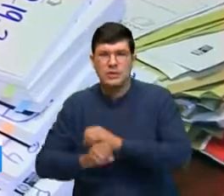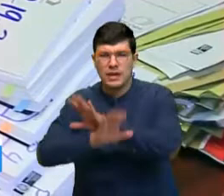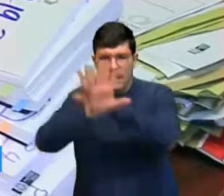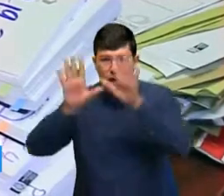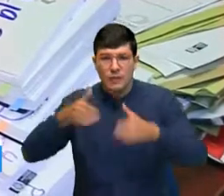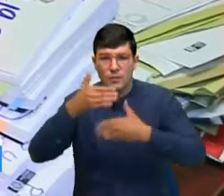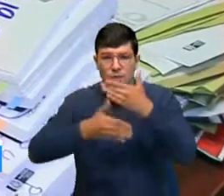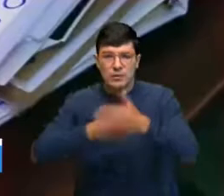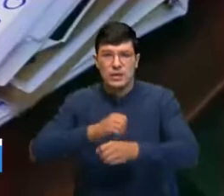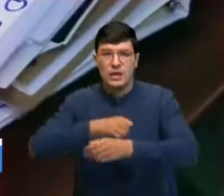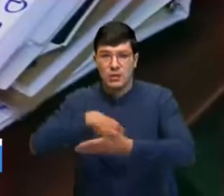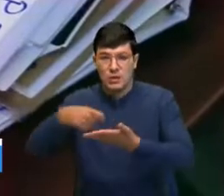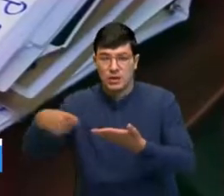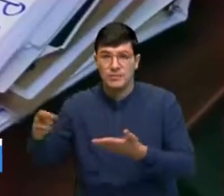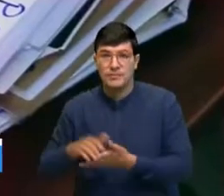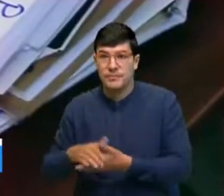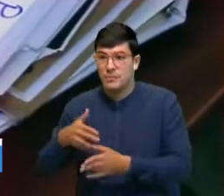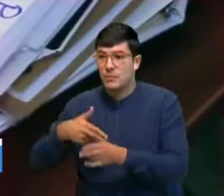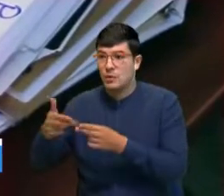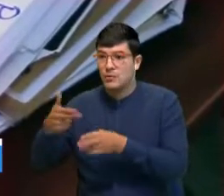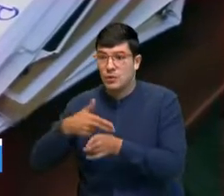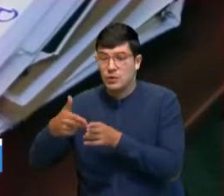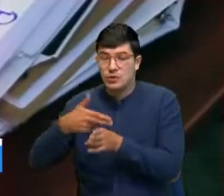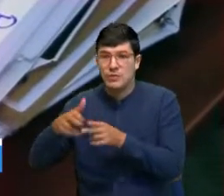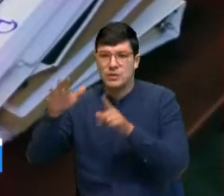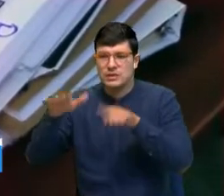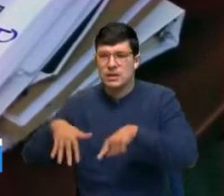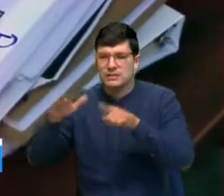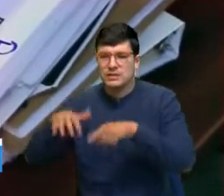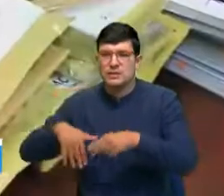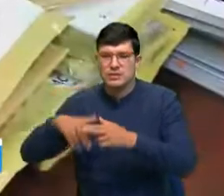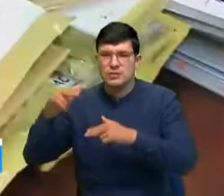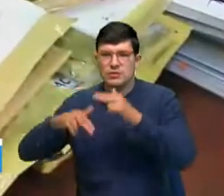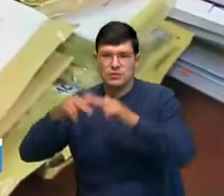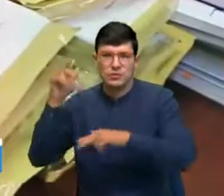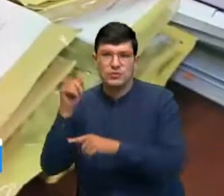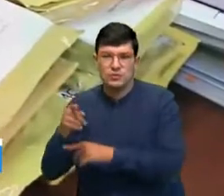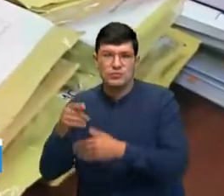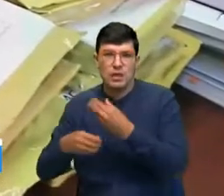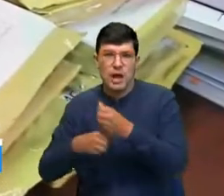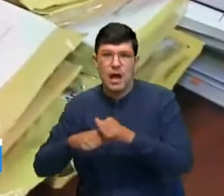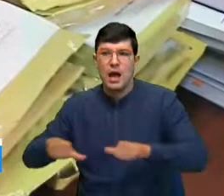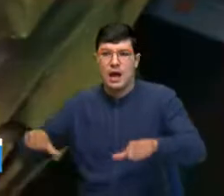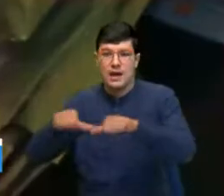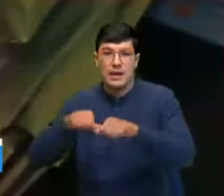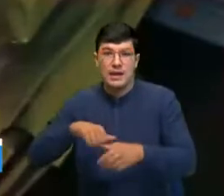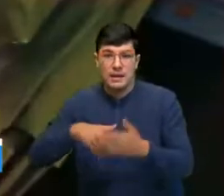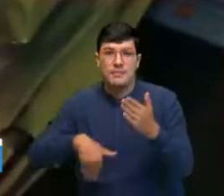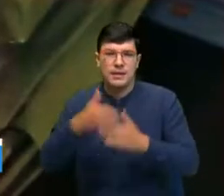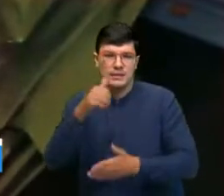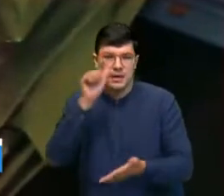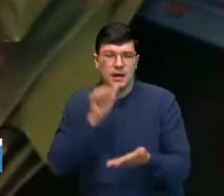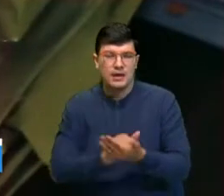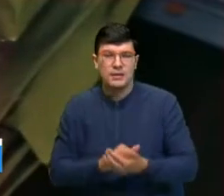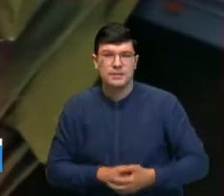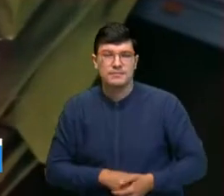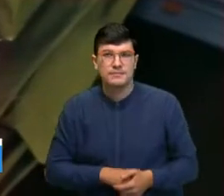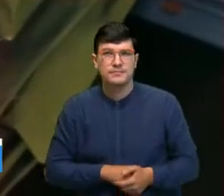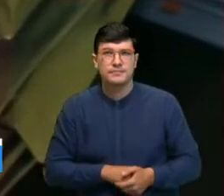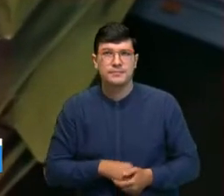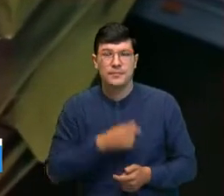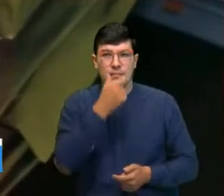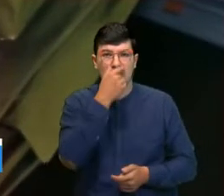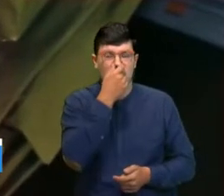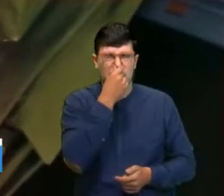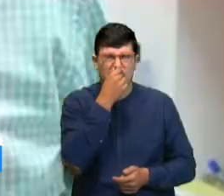esta obra se construirá en seis meses contados a partir de la adjudicación de la licitación y el acta de inicio de las obras esta terminal aérea